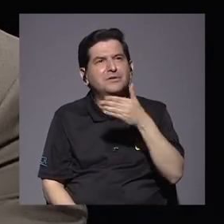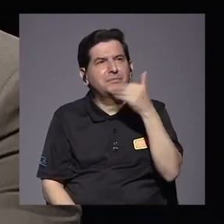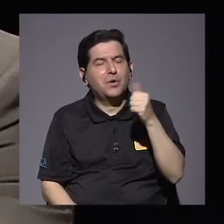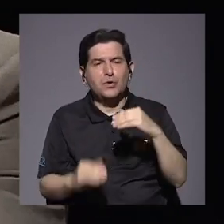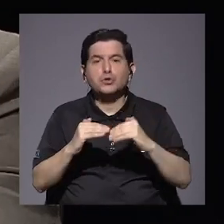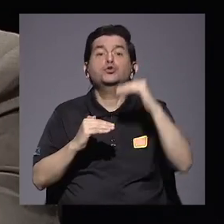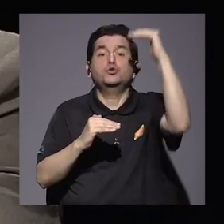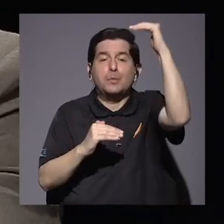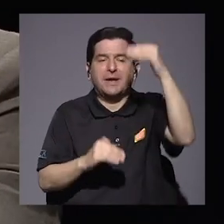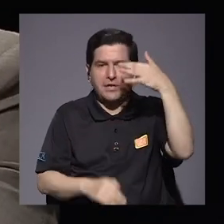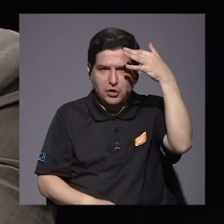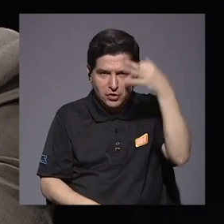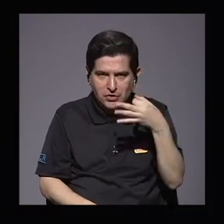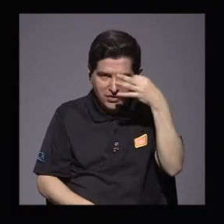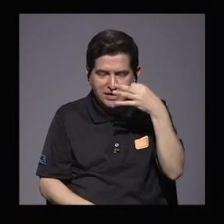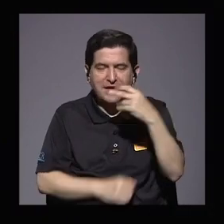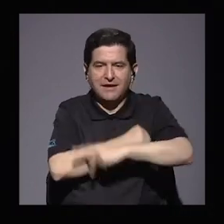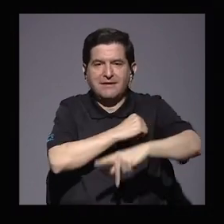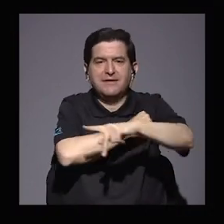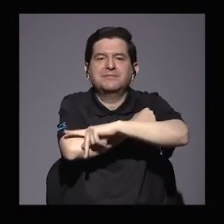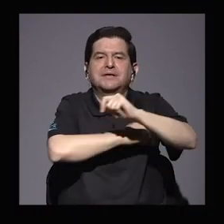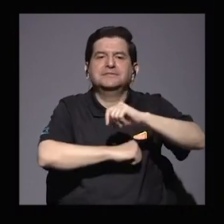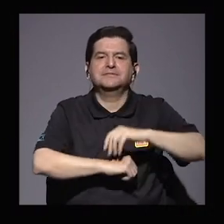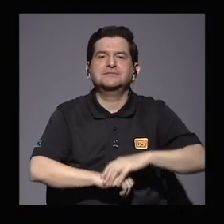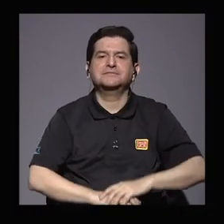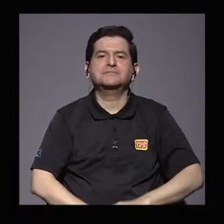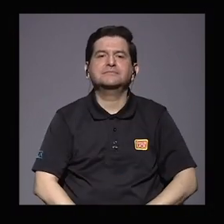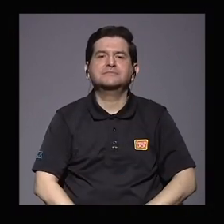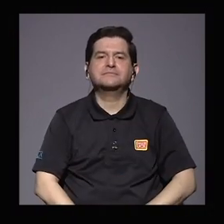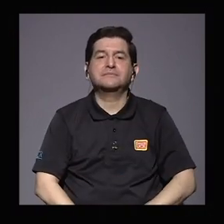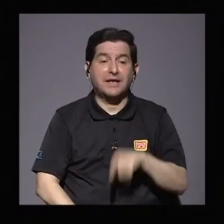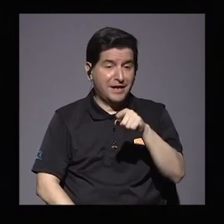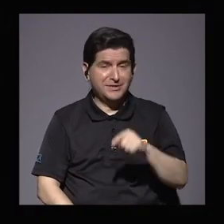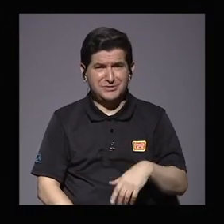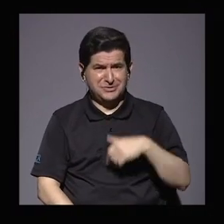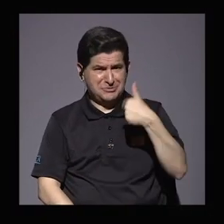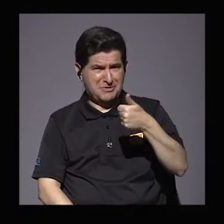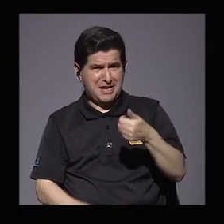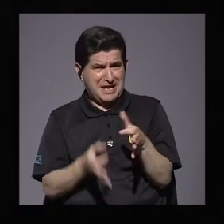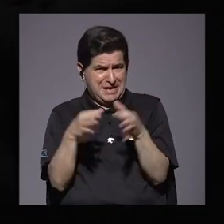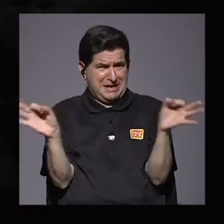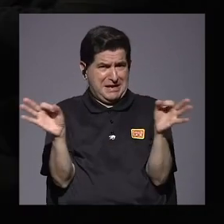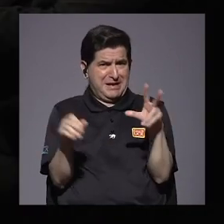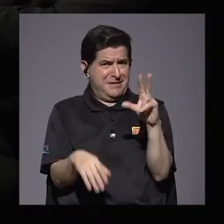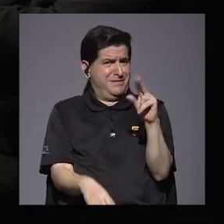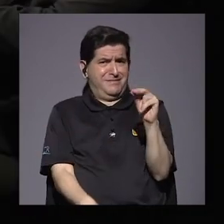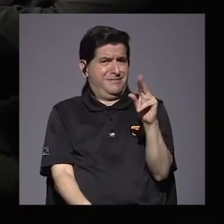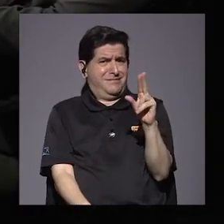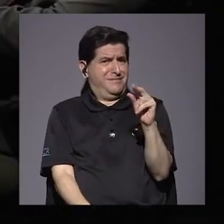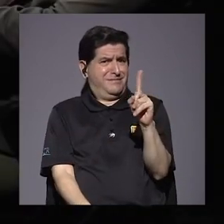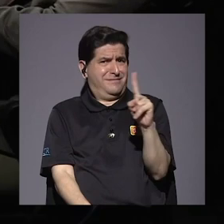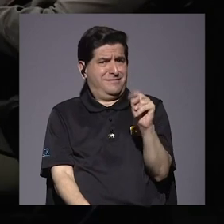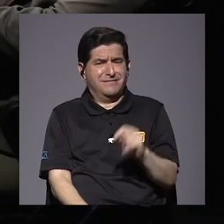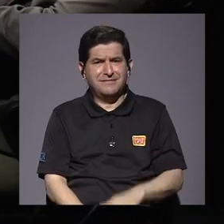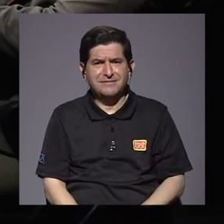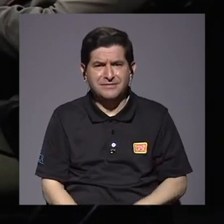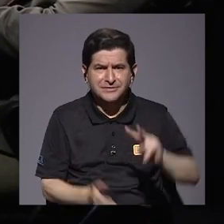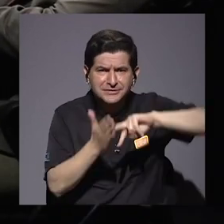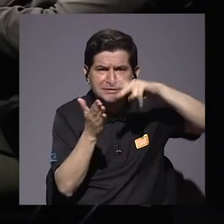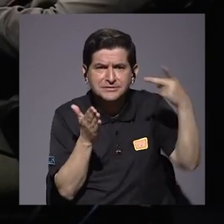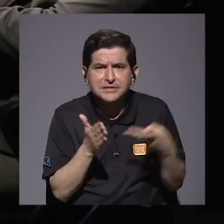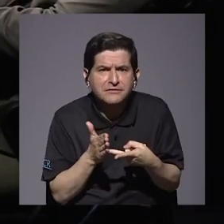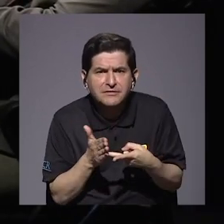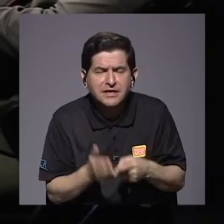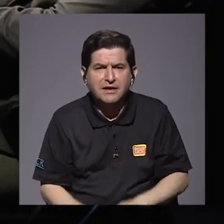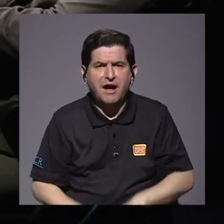que tiene mayor credibilidad en el país. Eso no se gana gratuitamente. Eso se